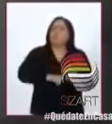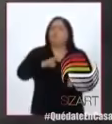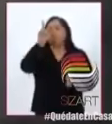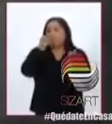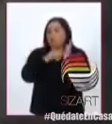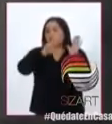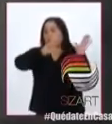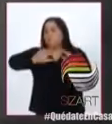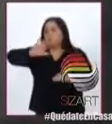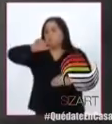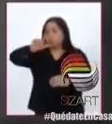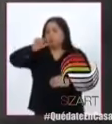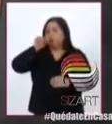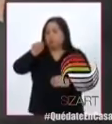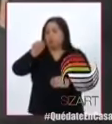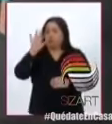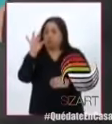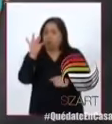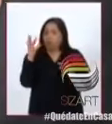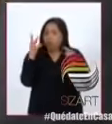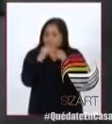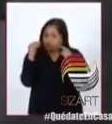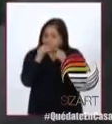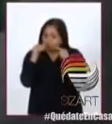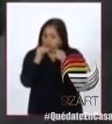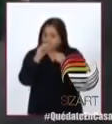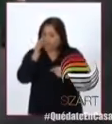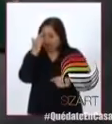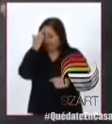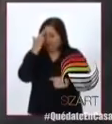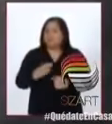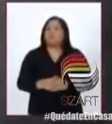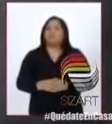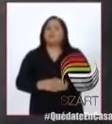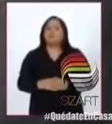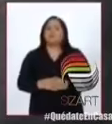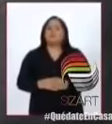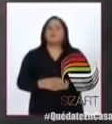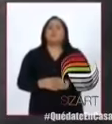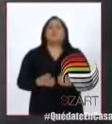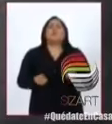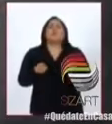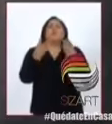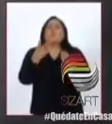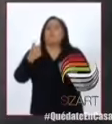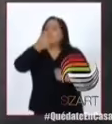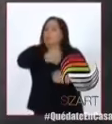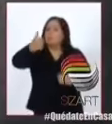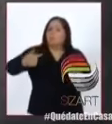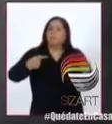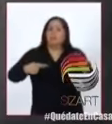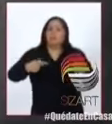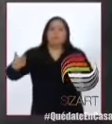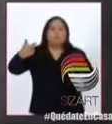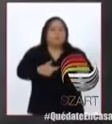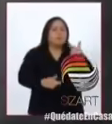,857 pesos con 50 centavos. ¿Cuánto tiene que aportar cada persona?